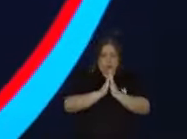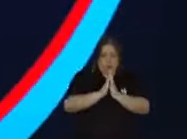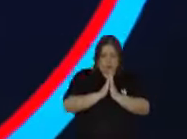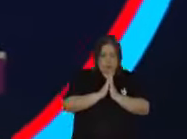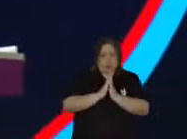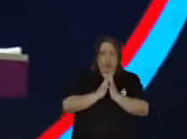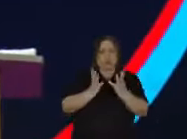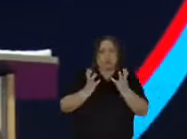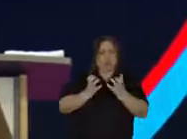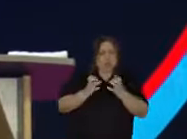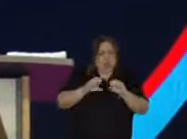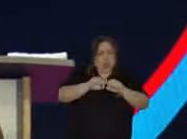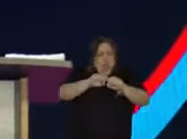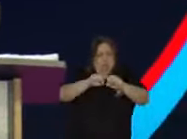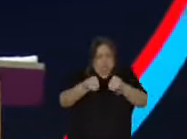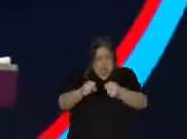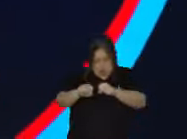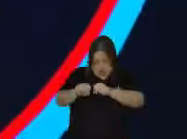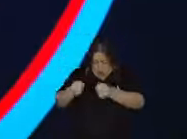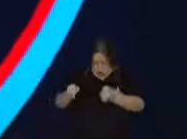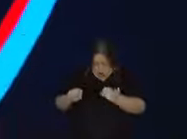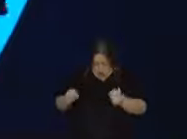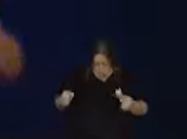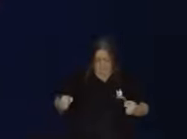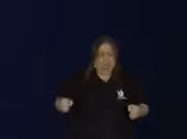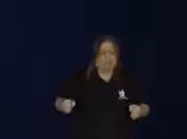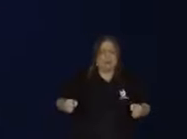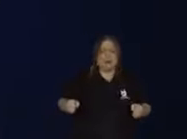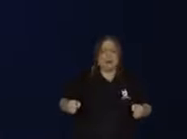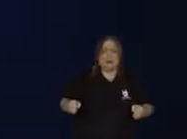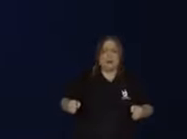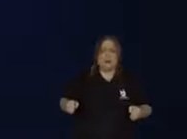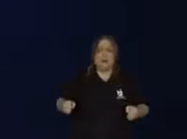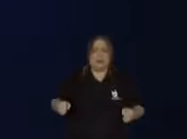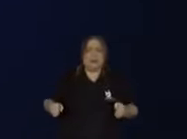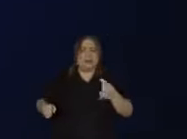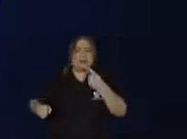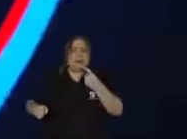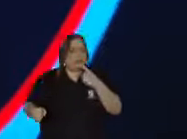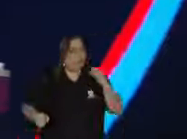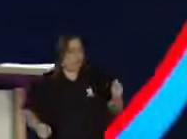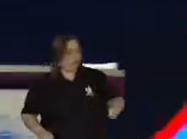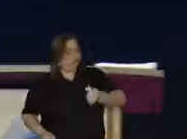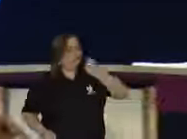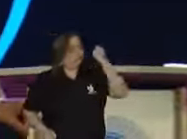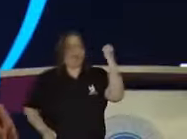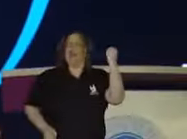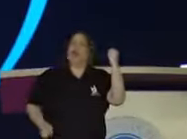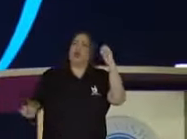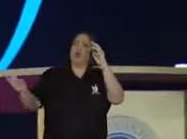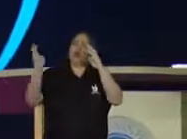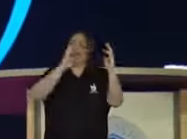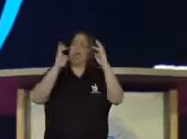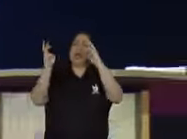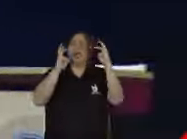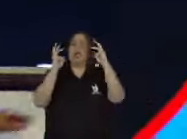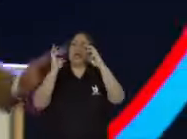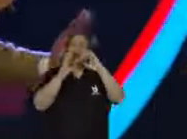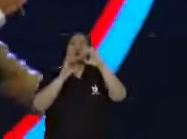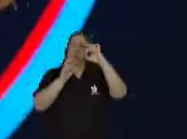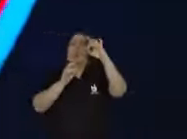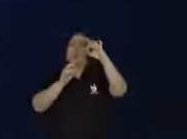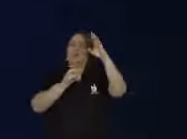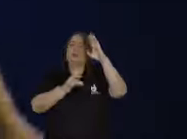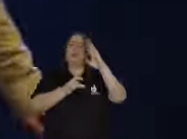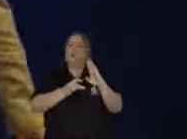romperle la cabeza a trompadas al diablo. Aquellos que están dispuestos a levantar su guardia y ser guerreros del Señor. No estoy